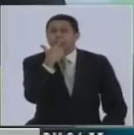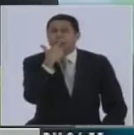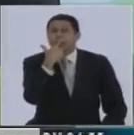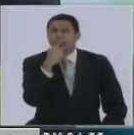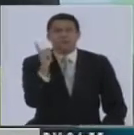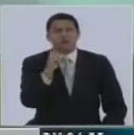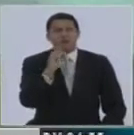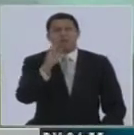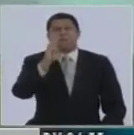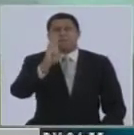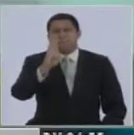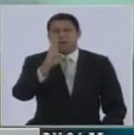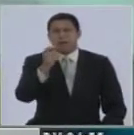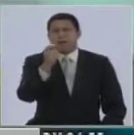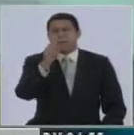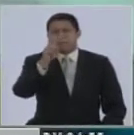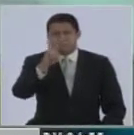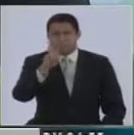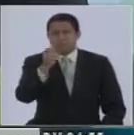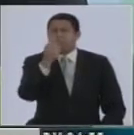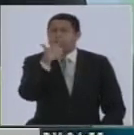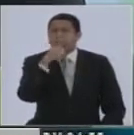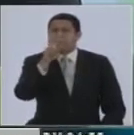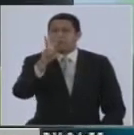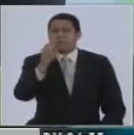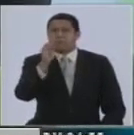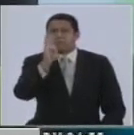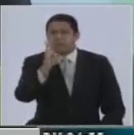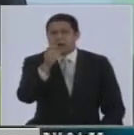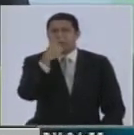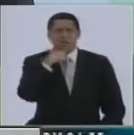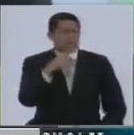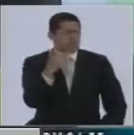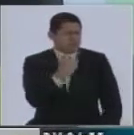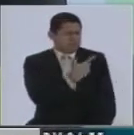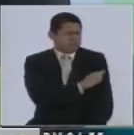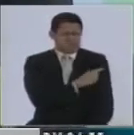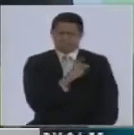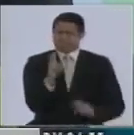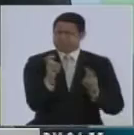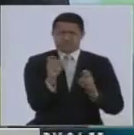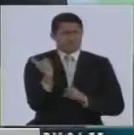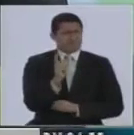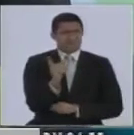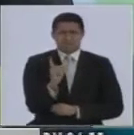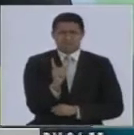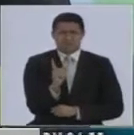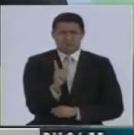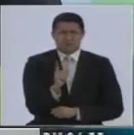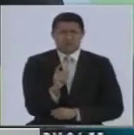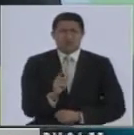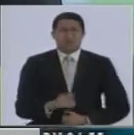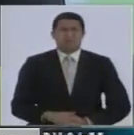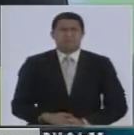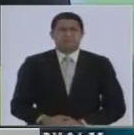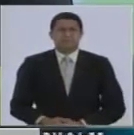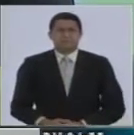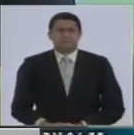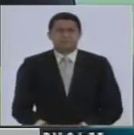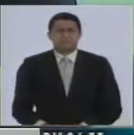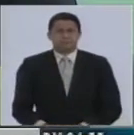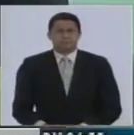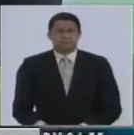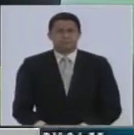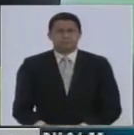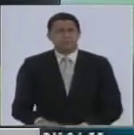vitamina b se absorbe perfectamente por la vía oral porque darla por una vía antinatura por ahí no es donde entra la vitamina penal por él por la vía intramuscular